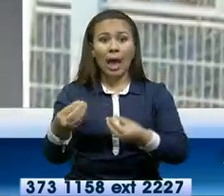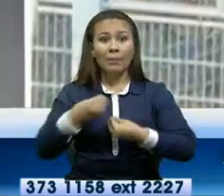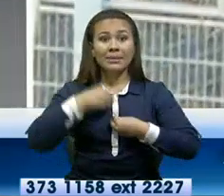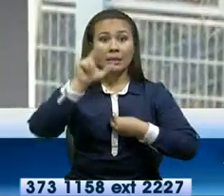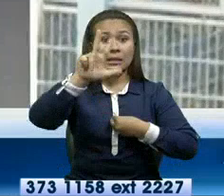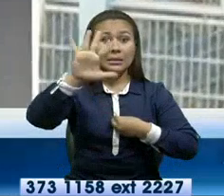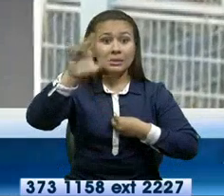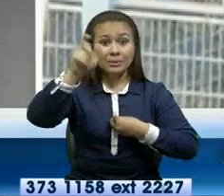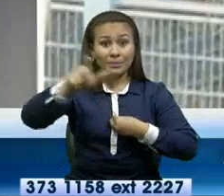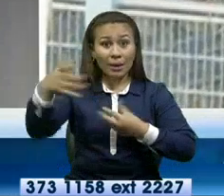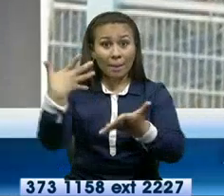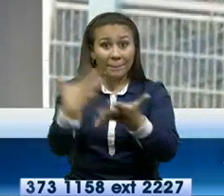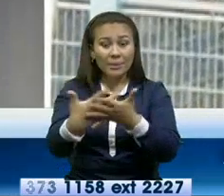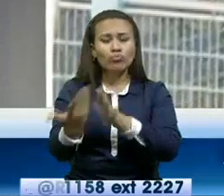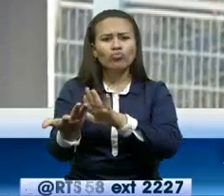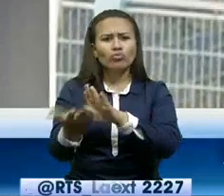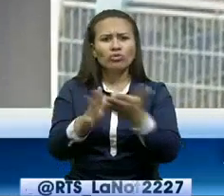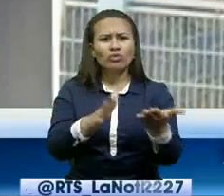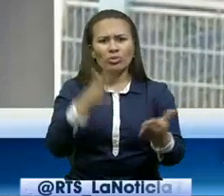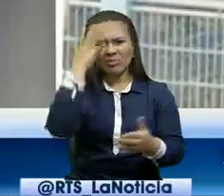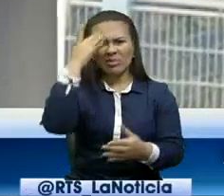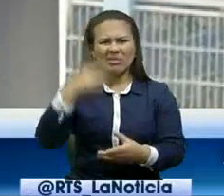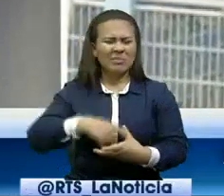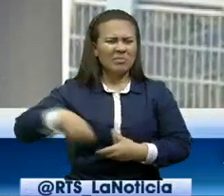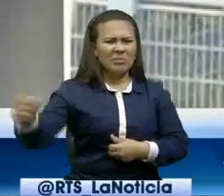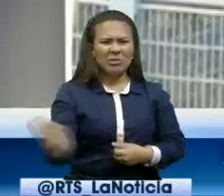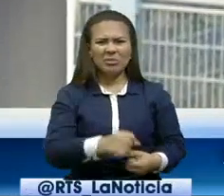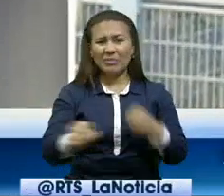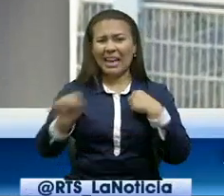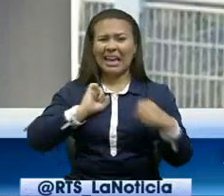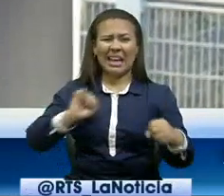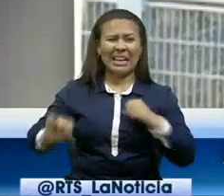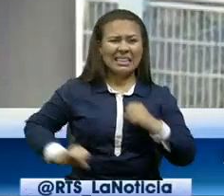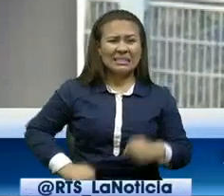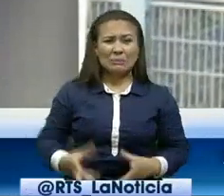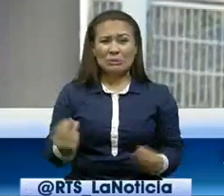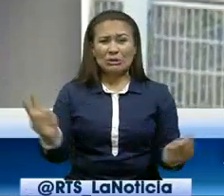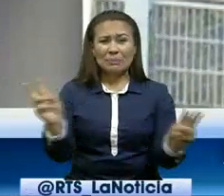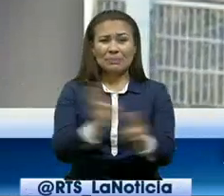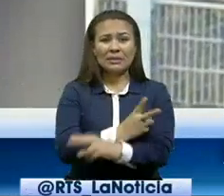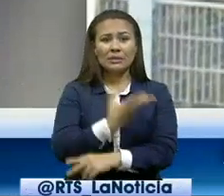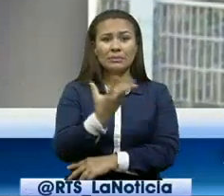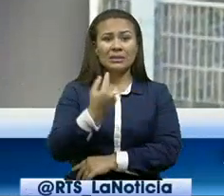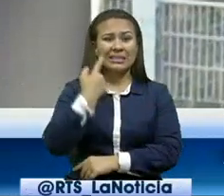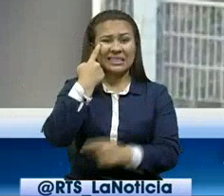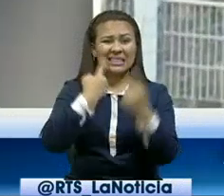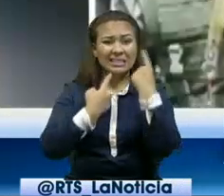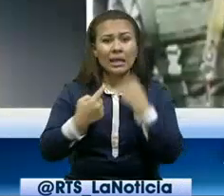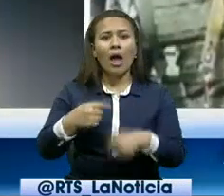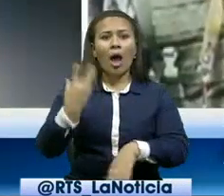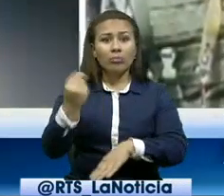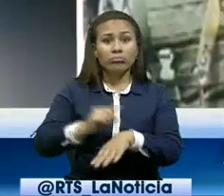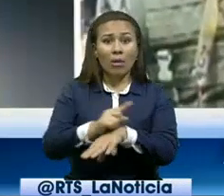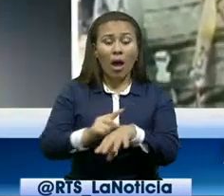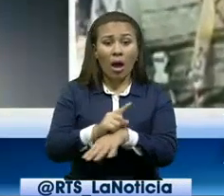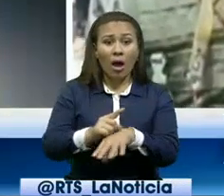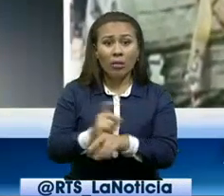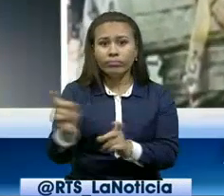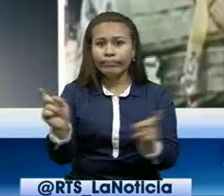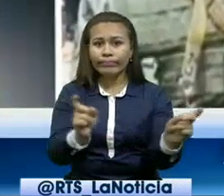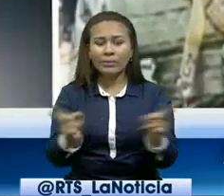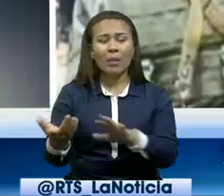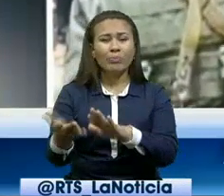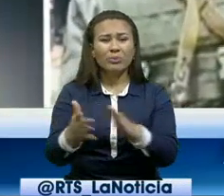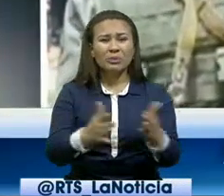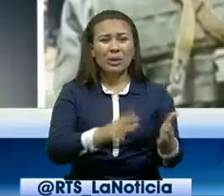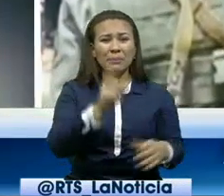37 internos que formaron parte de un sanguinario motín que tardó varias horas en ser controlado. Además de los